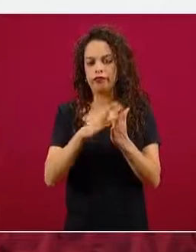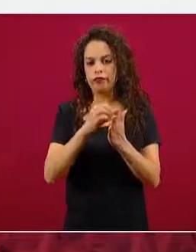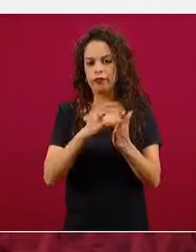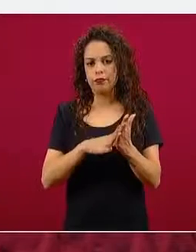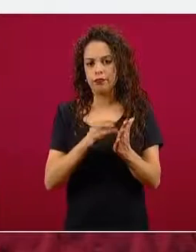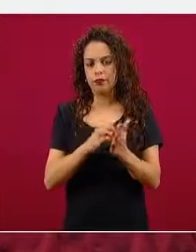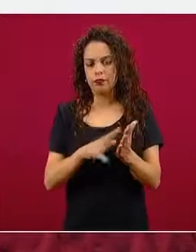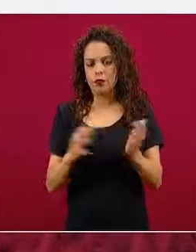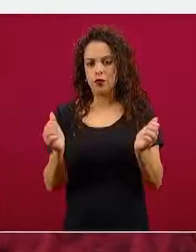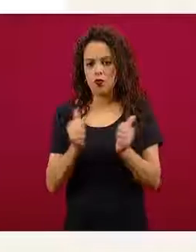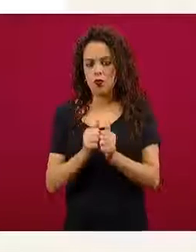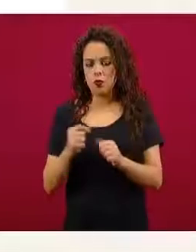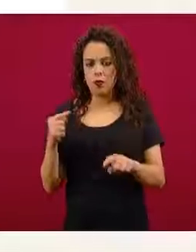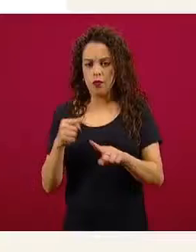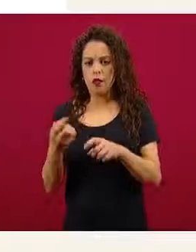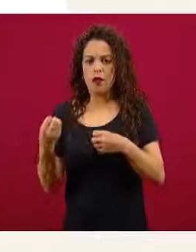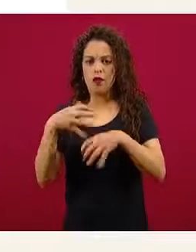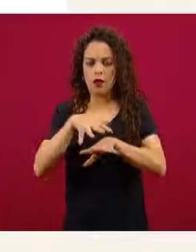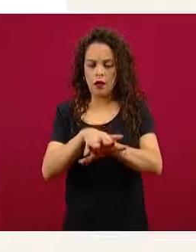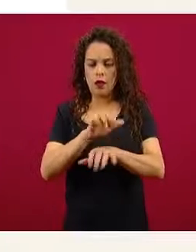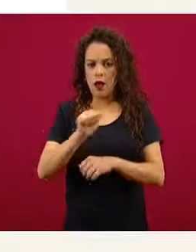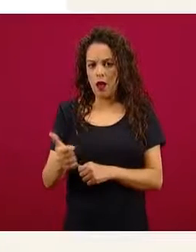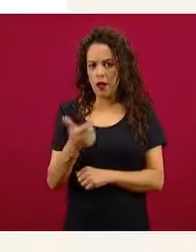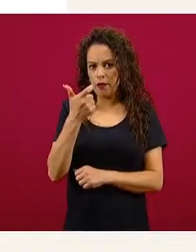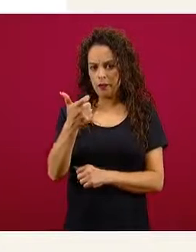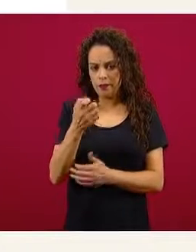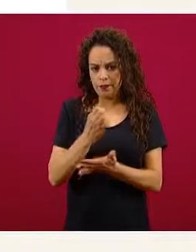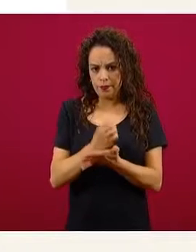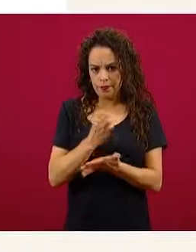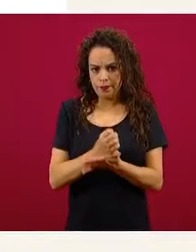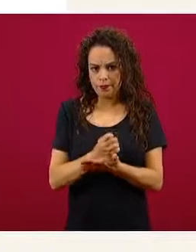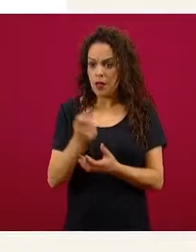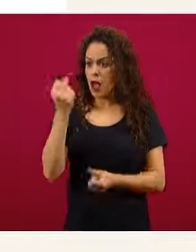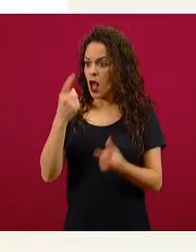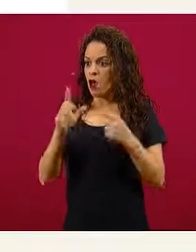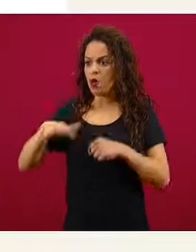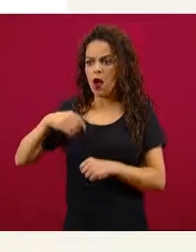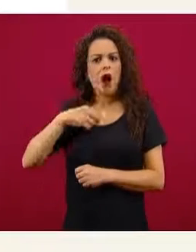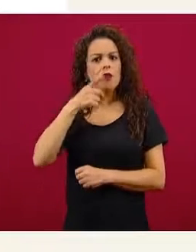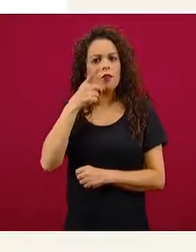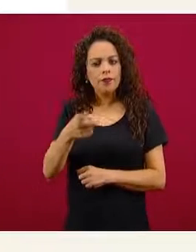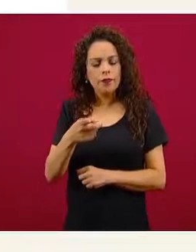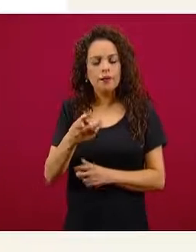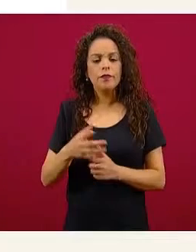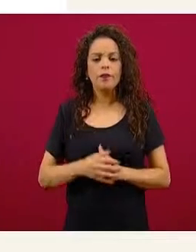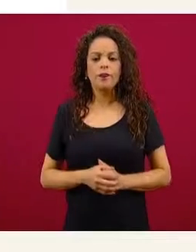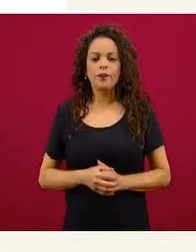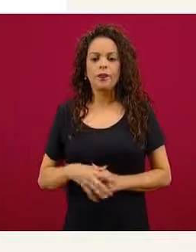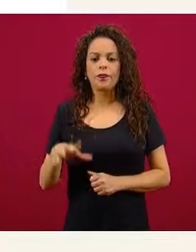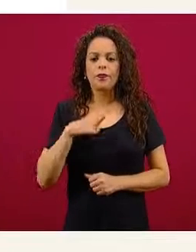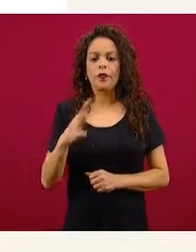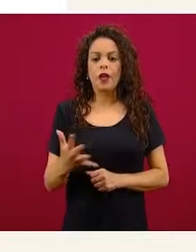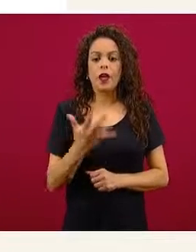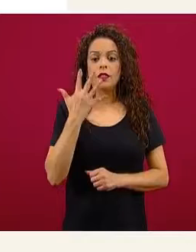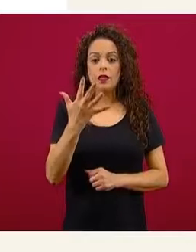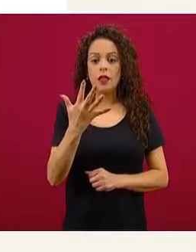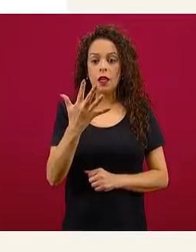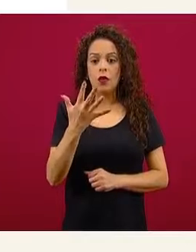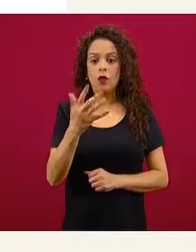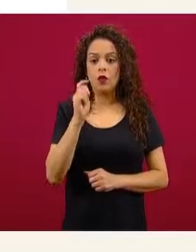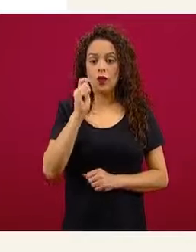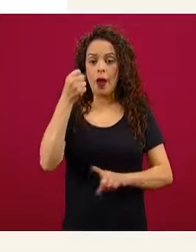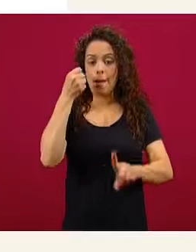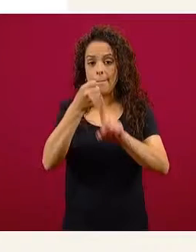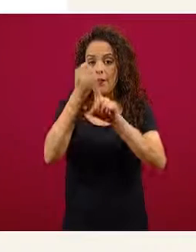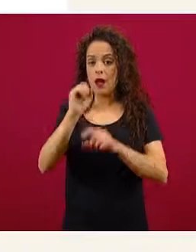de la inclusión financiera. Bueno, algunos que ya habíamos comentado tienen que ver con, bueno, 5 directos. Yo quiero destacar